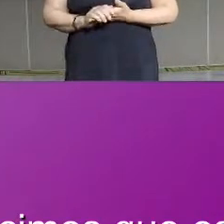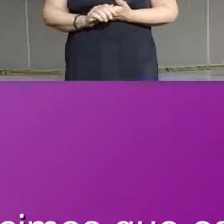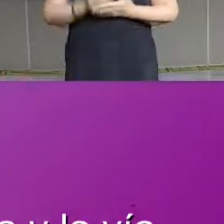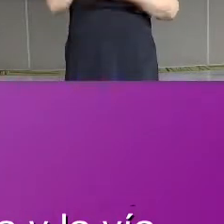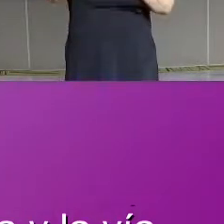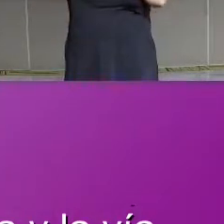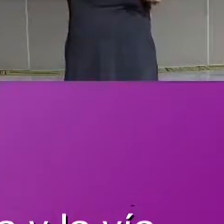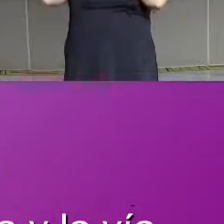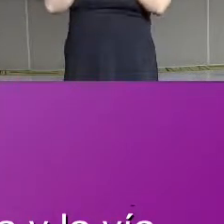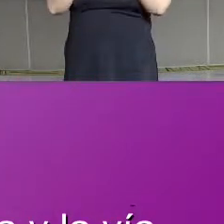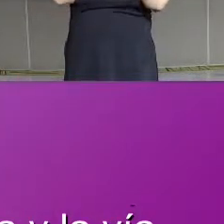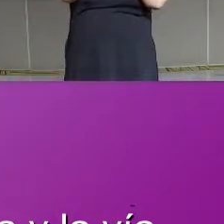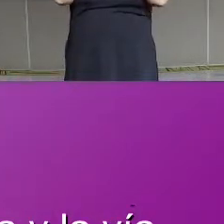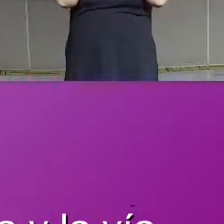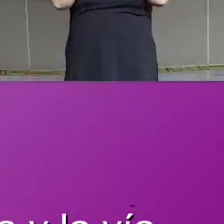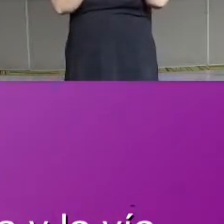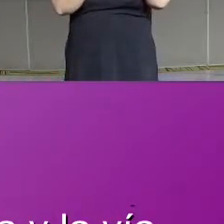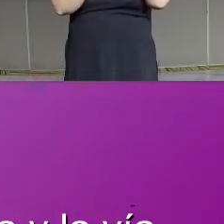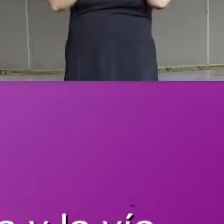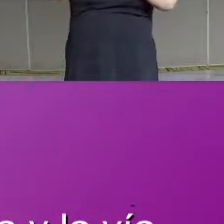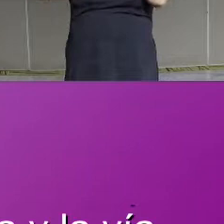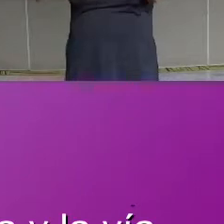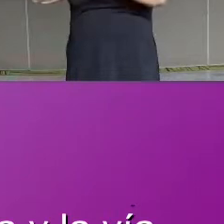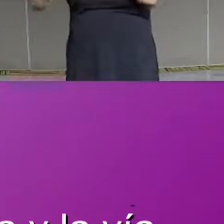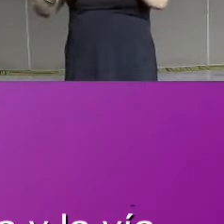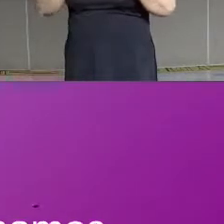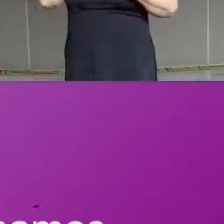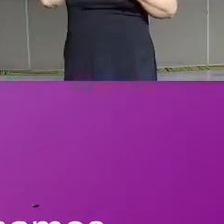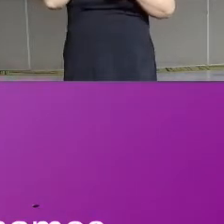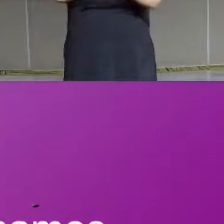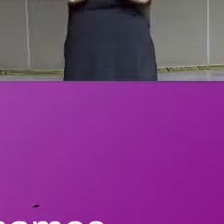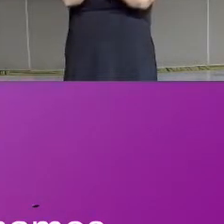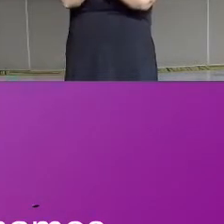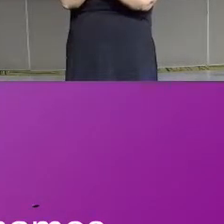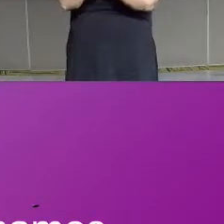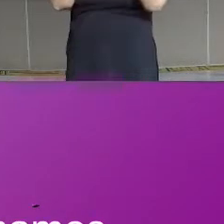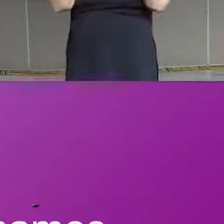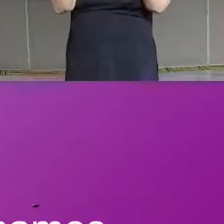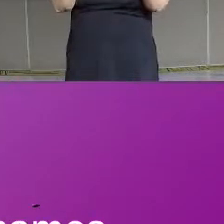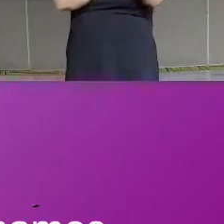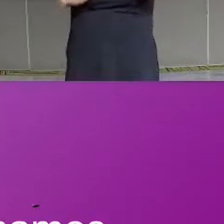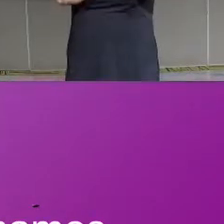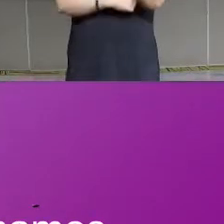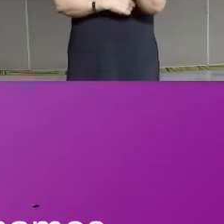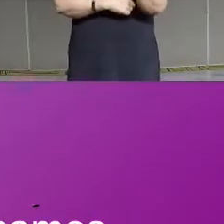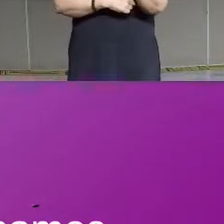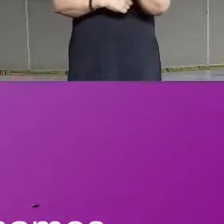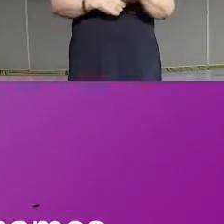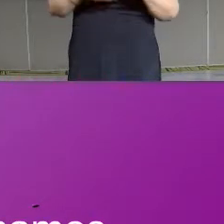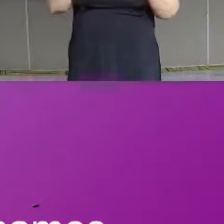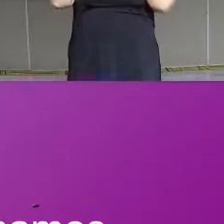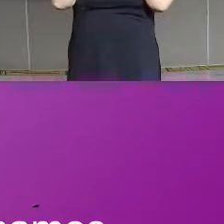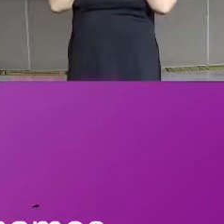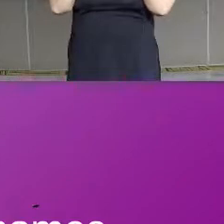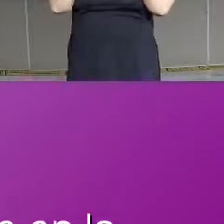deglución intervienen diferentes estructuras óseas, cartilaginosas, los músculos, los pares craneales, el